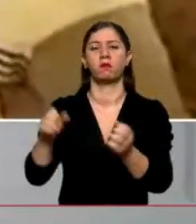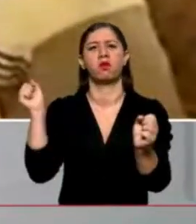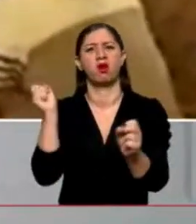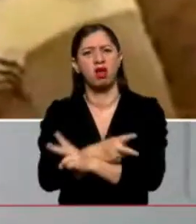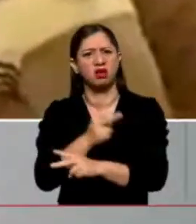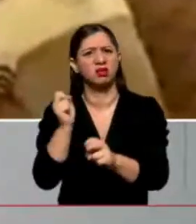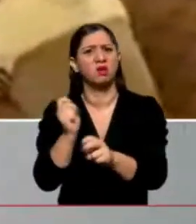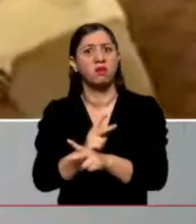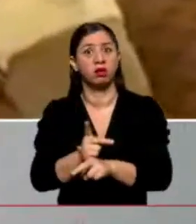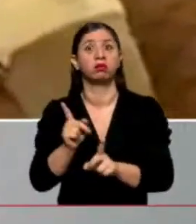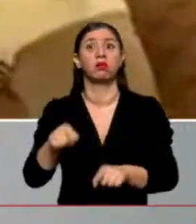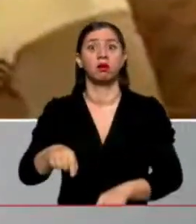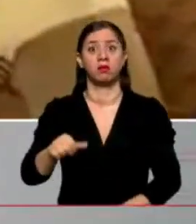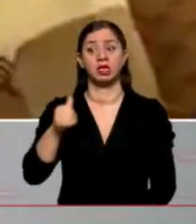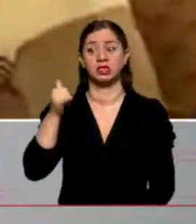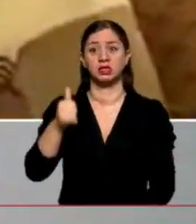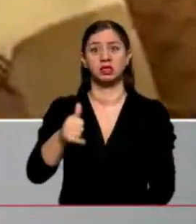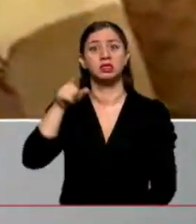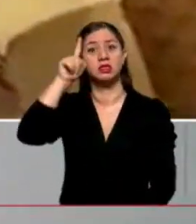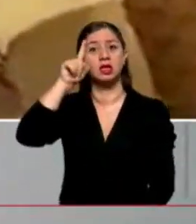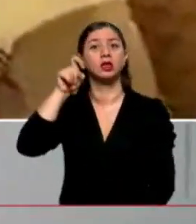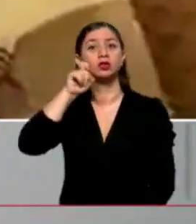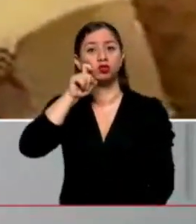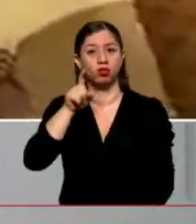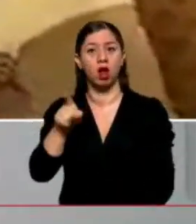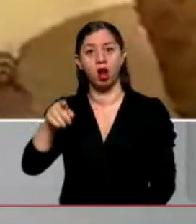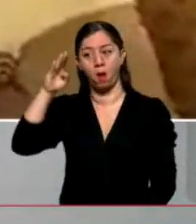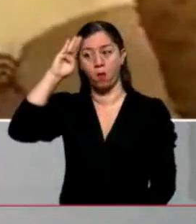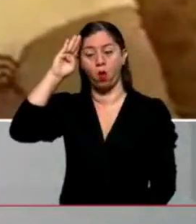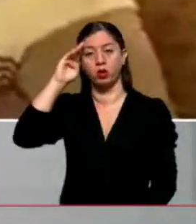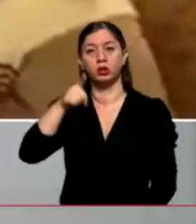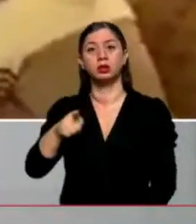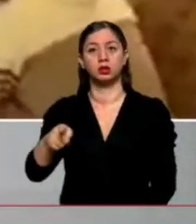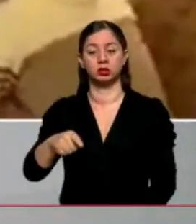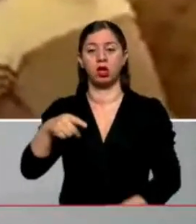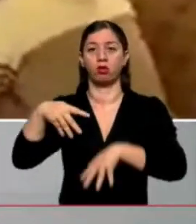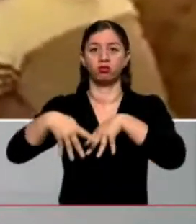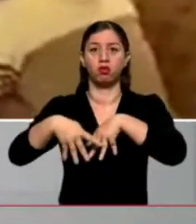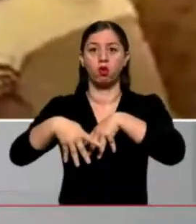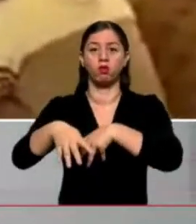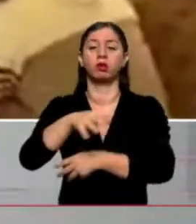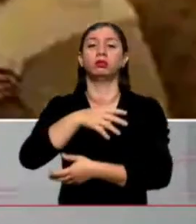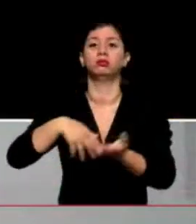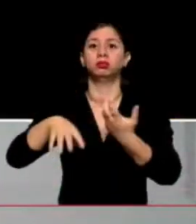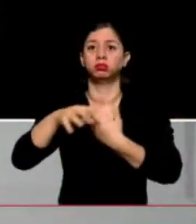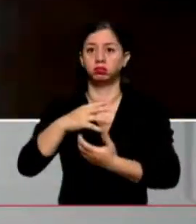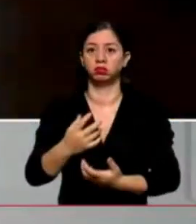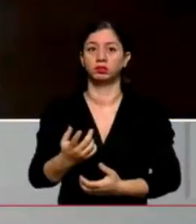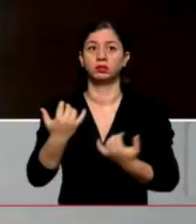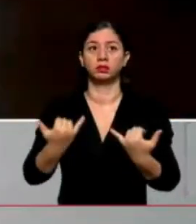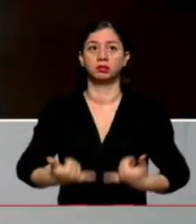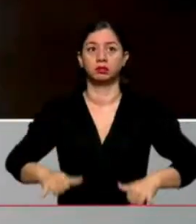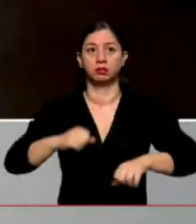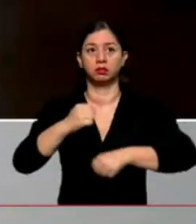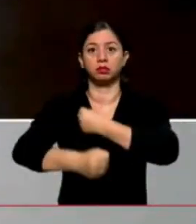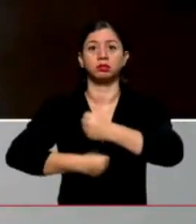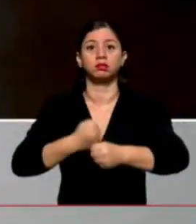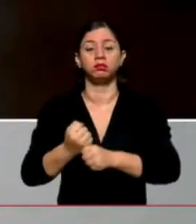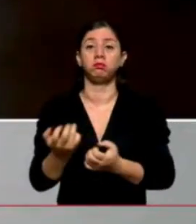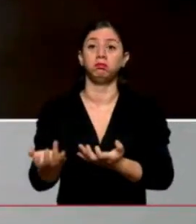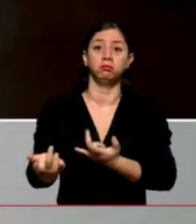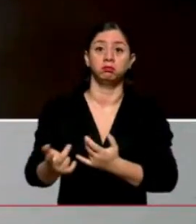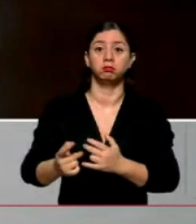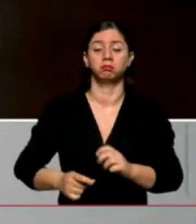violencia, incluso sexual, en su contra por parte de los uniformados durante el estallido social. Al finalizar este año se espera un fallo